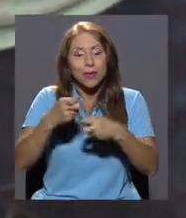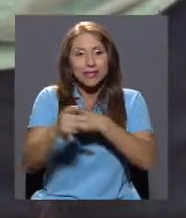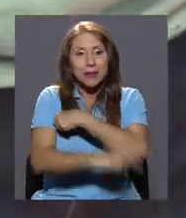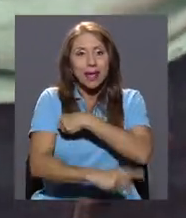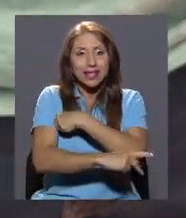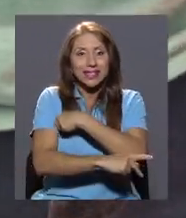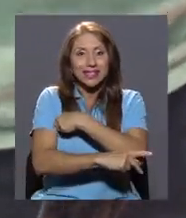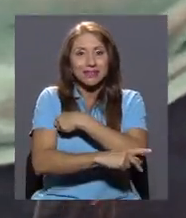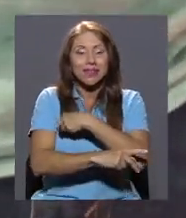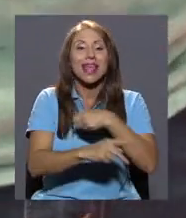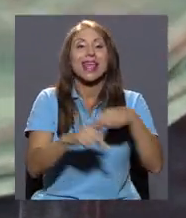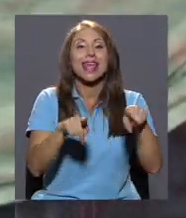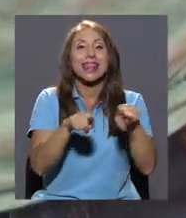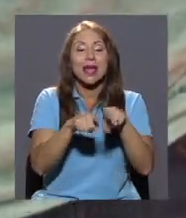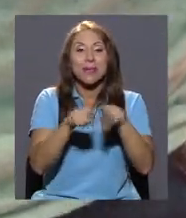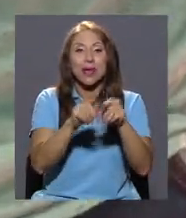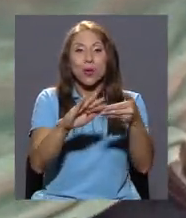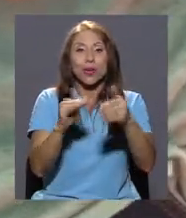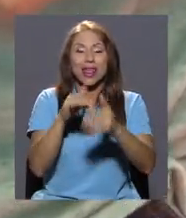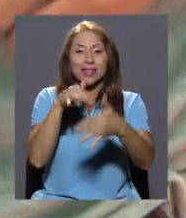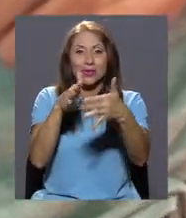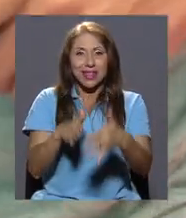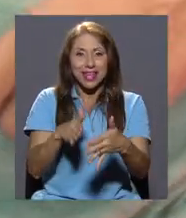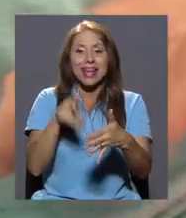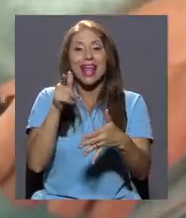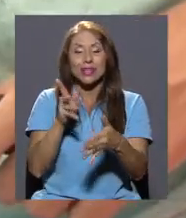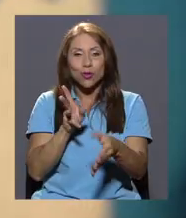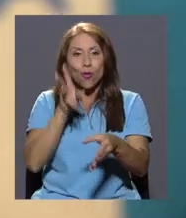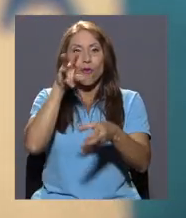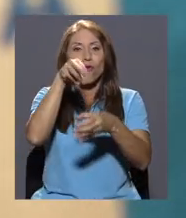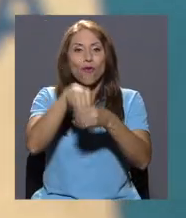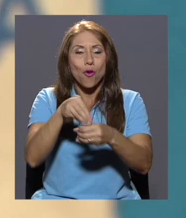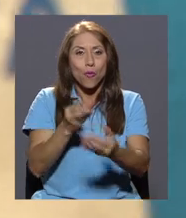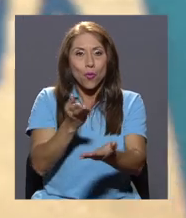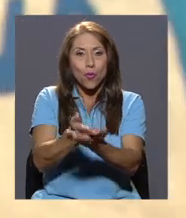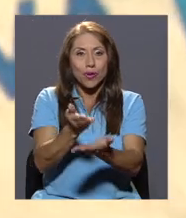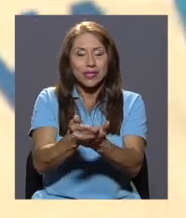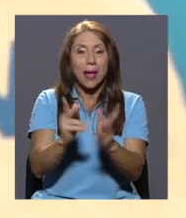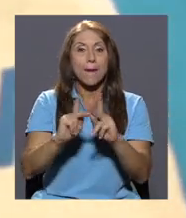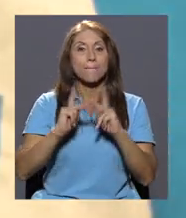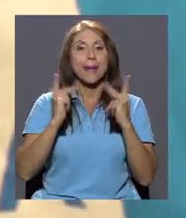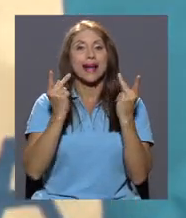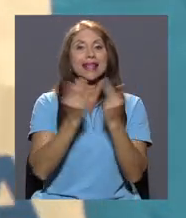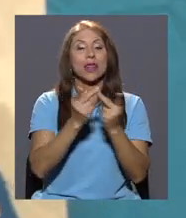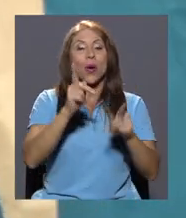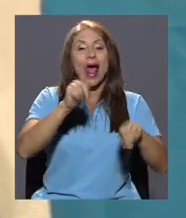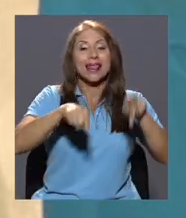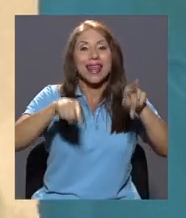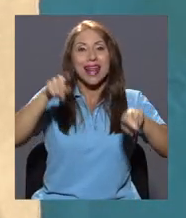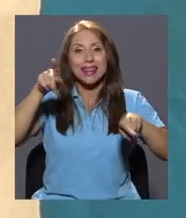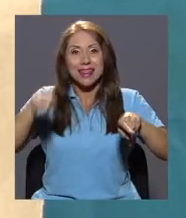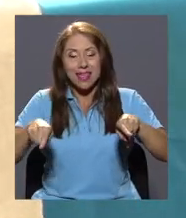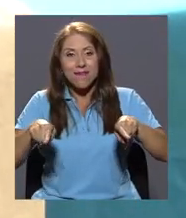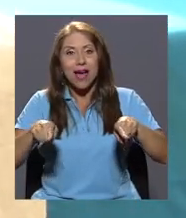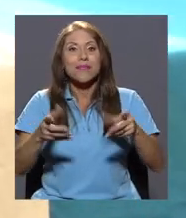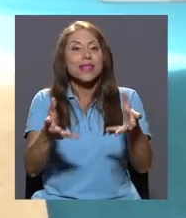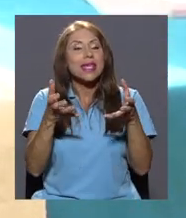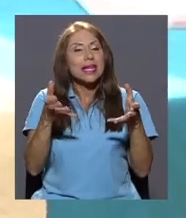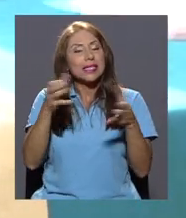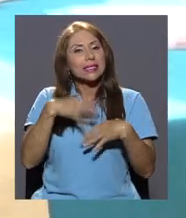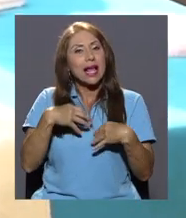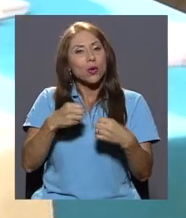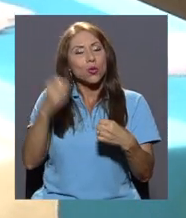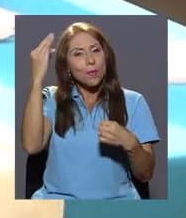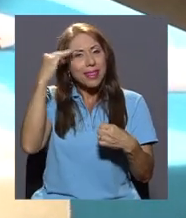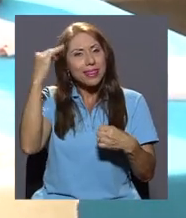país y la comunidad estudiantil forman parte de las propuestas. El Partido Alternativa apuesta por el mejoramiento de la salud